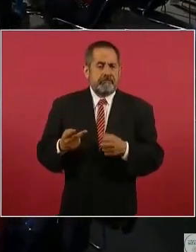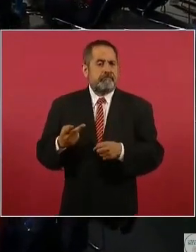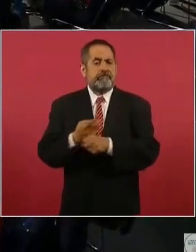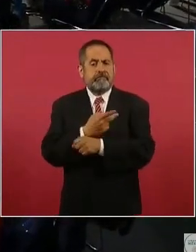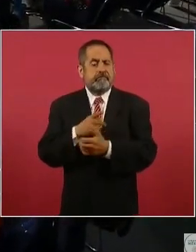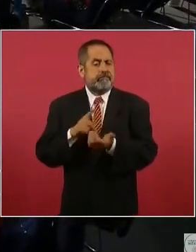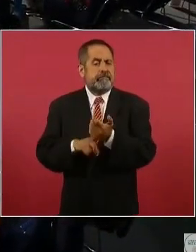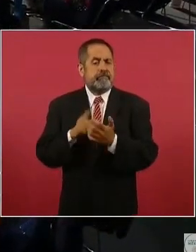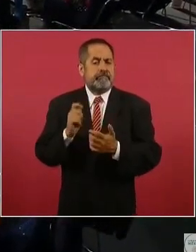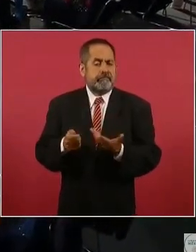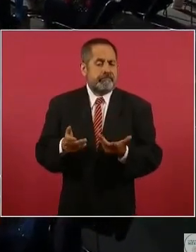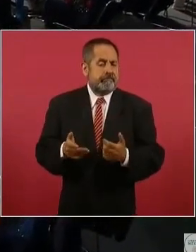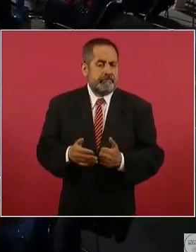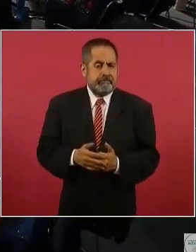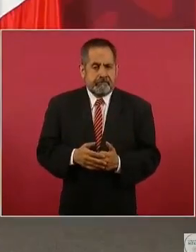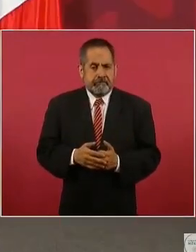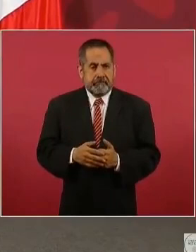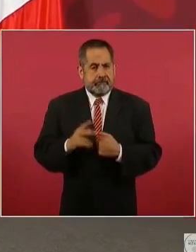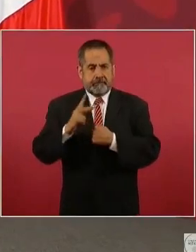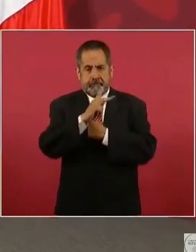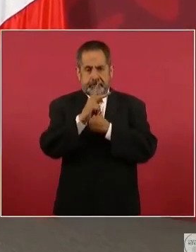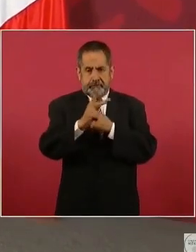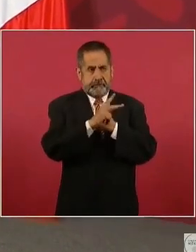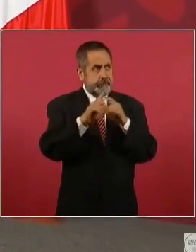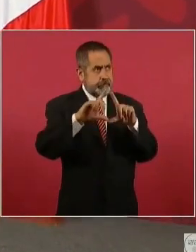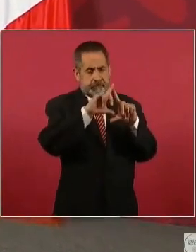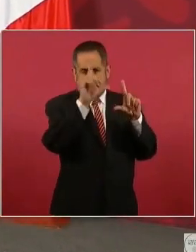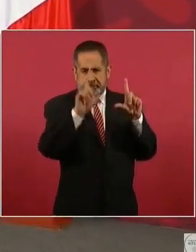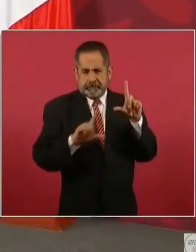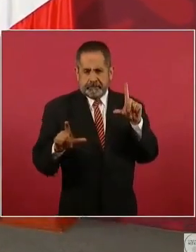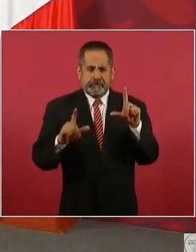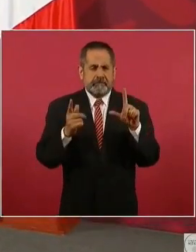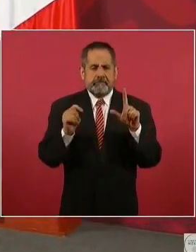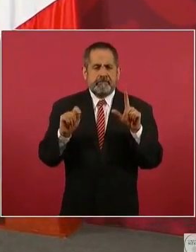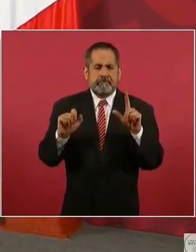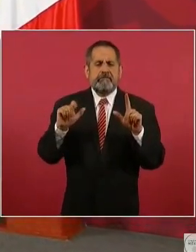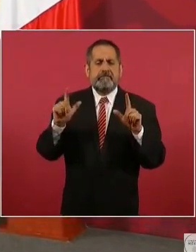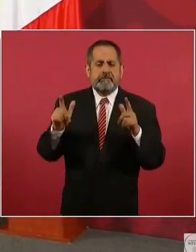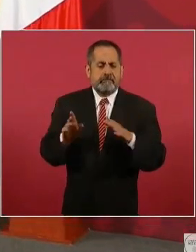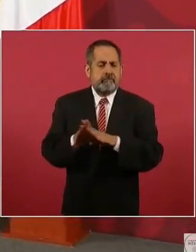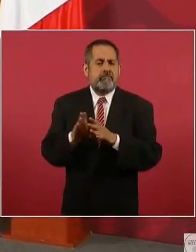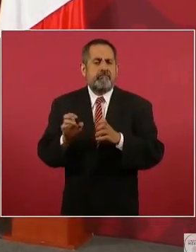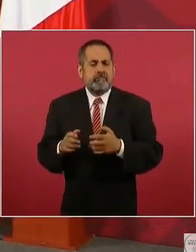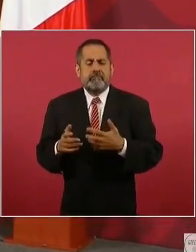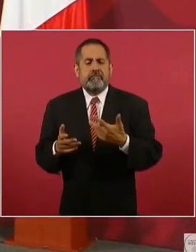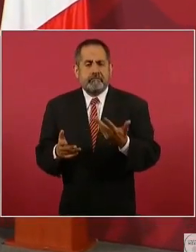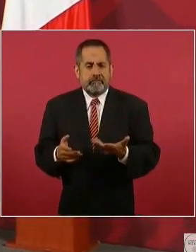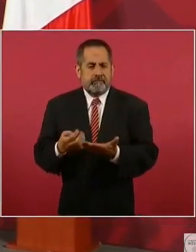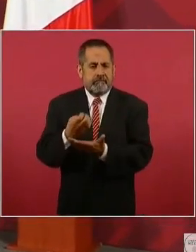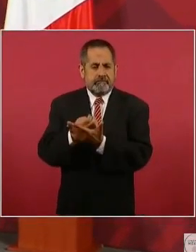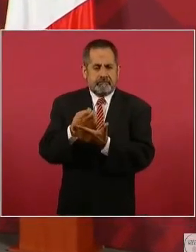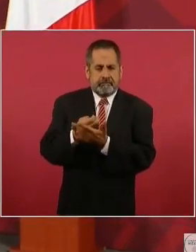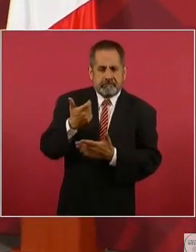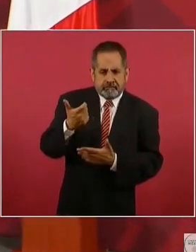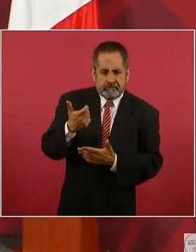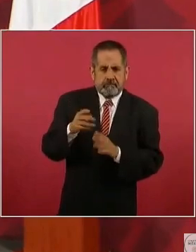andamos en el país, cómo está la